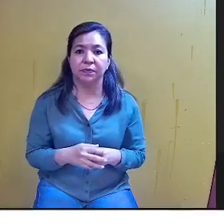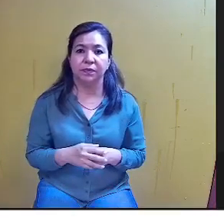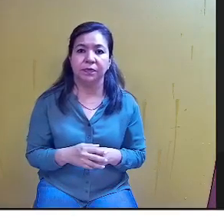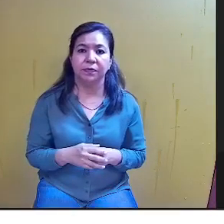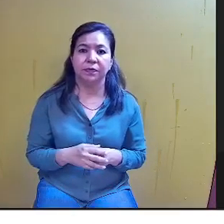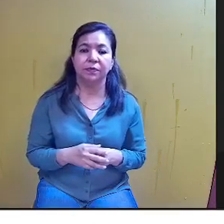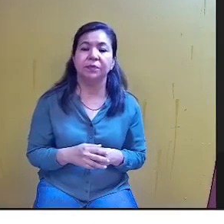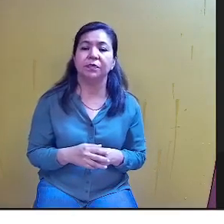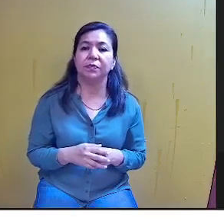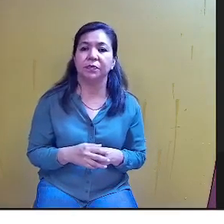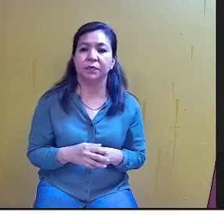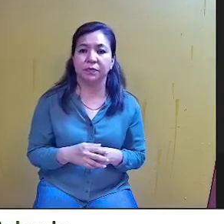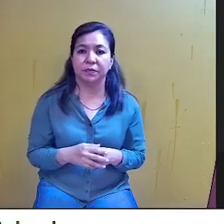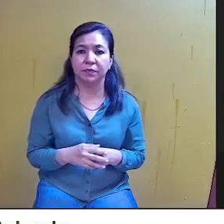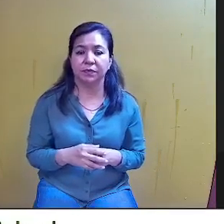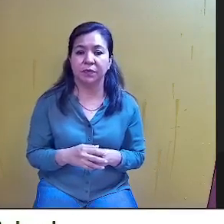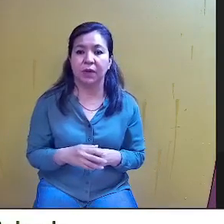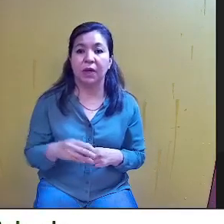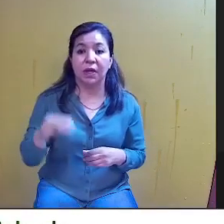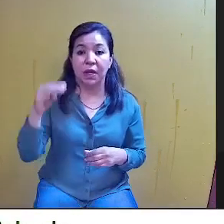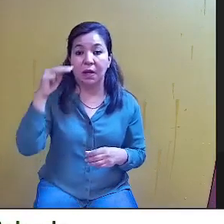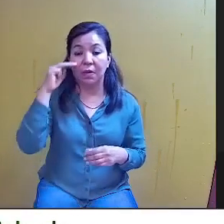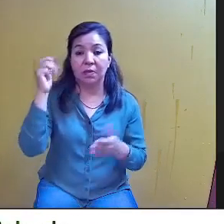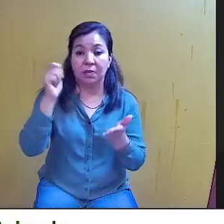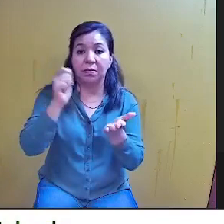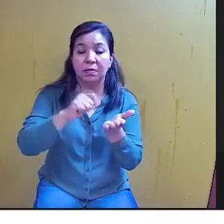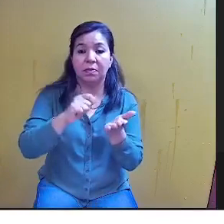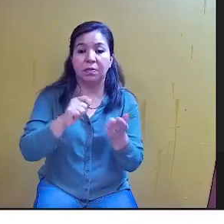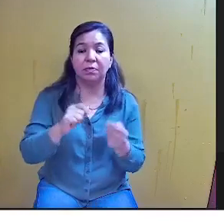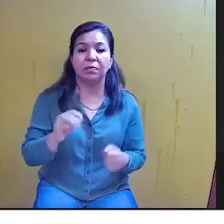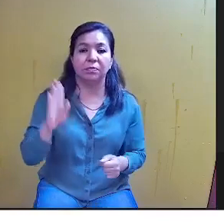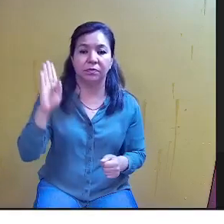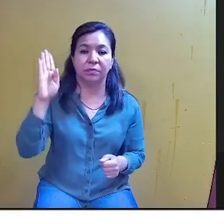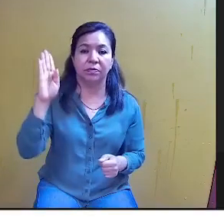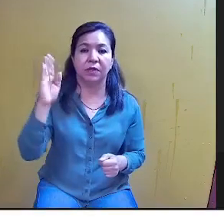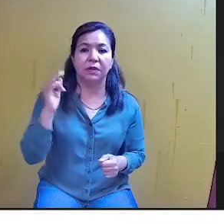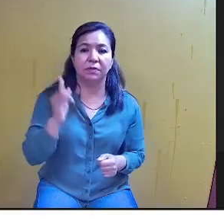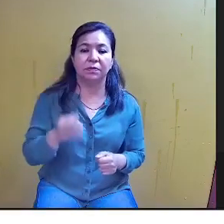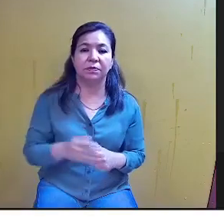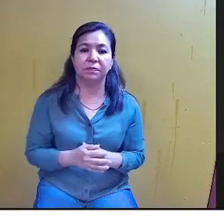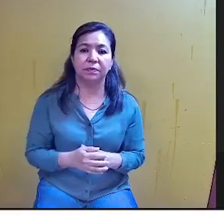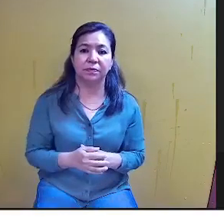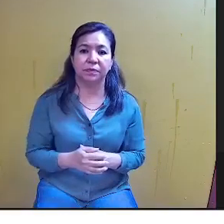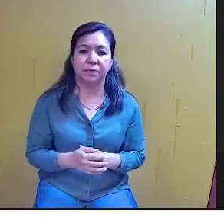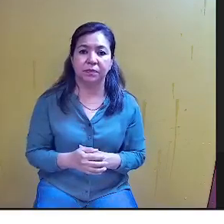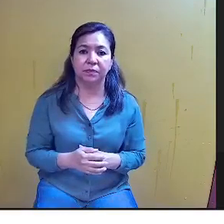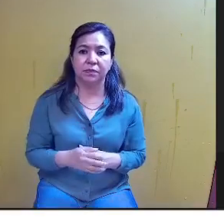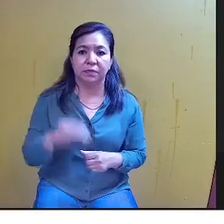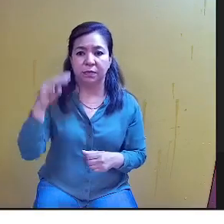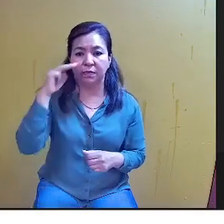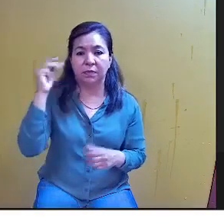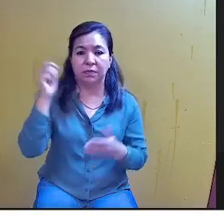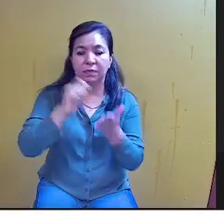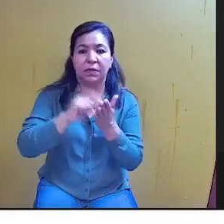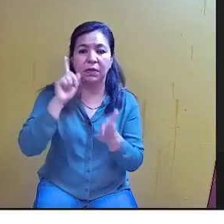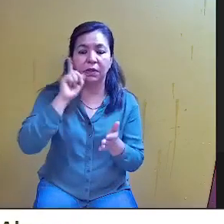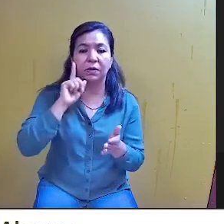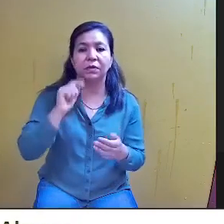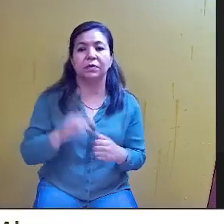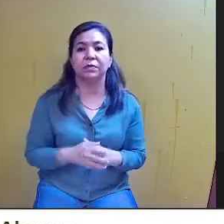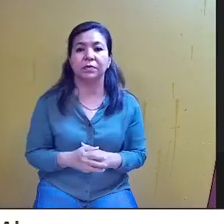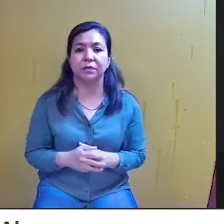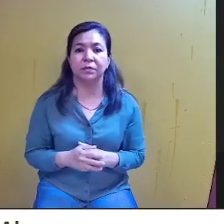magistrado José Inés Betancourt Salgado. Con el proyecto. Gracias, magistrado. Magistrada ponente, Almadila Eugenio